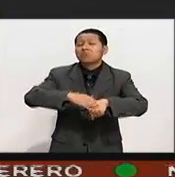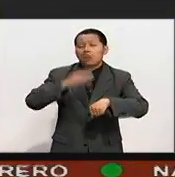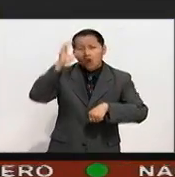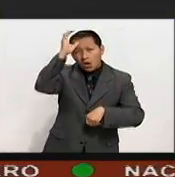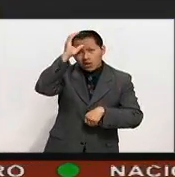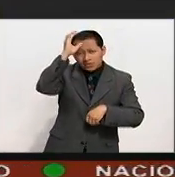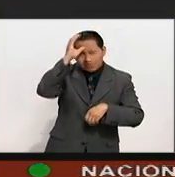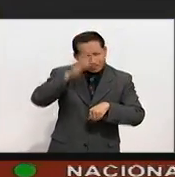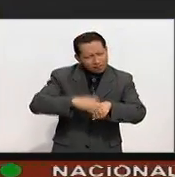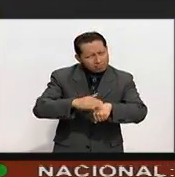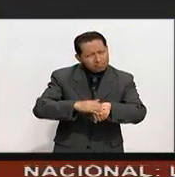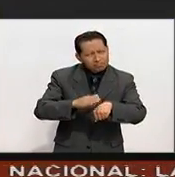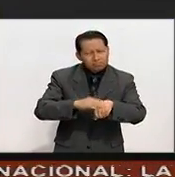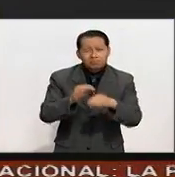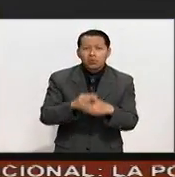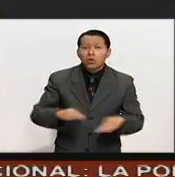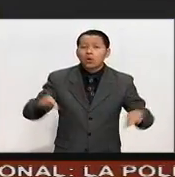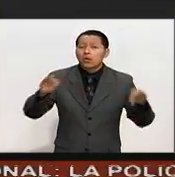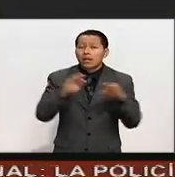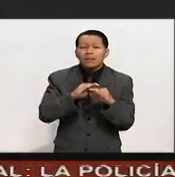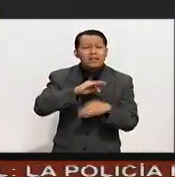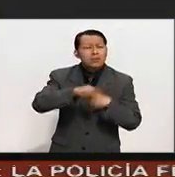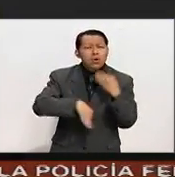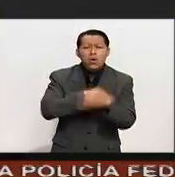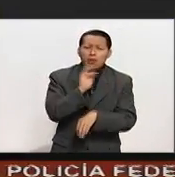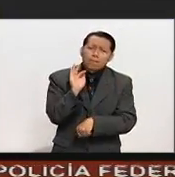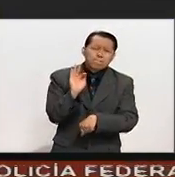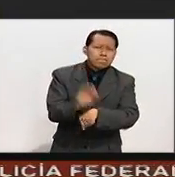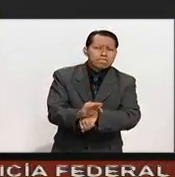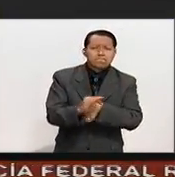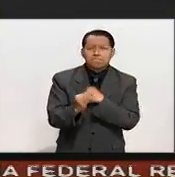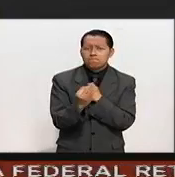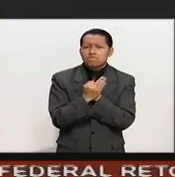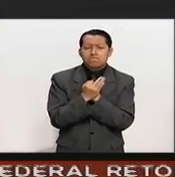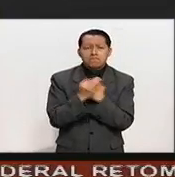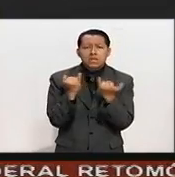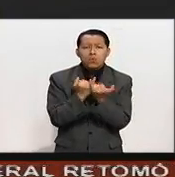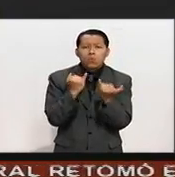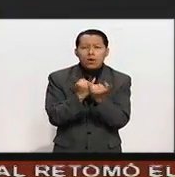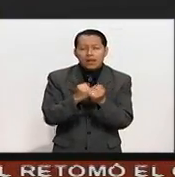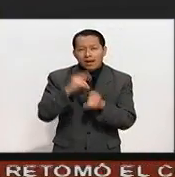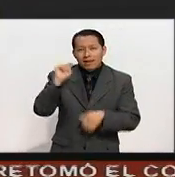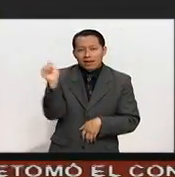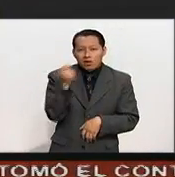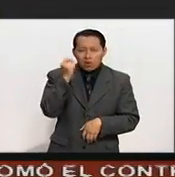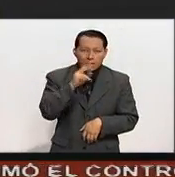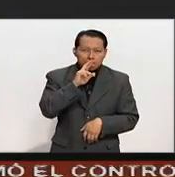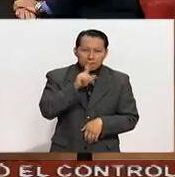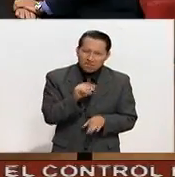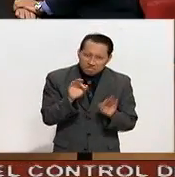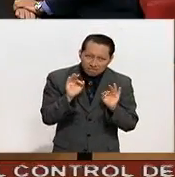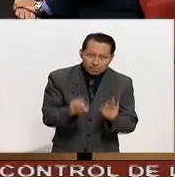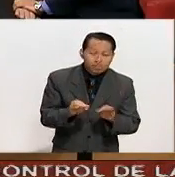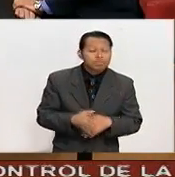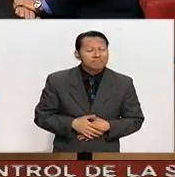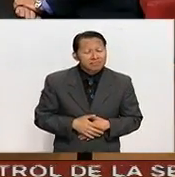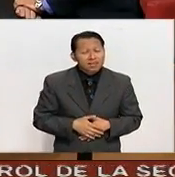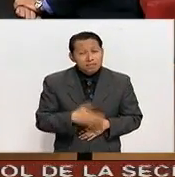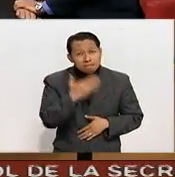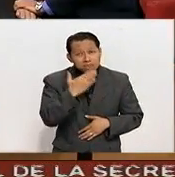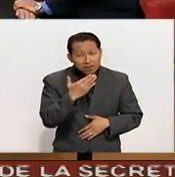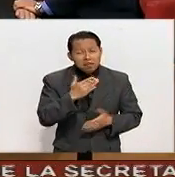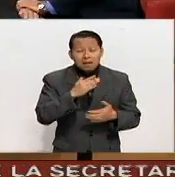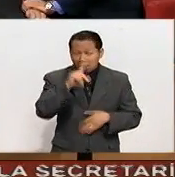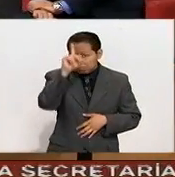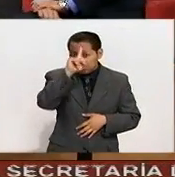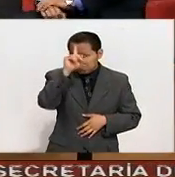todos para que nos cuidamos y nos protegemos y utilizamos la tecnología de la mejor manera. Excelentes recomendaciones, excelente como siempre